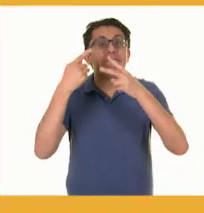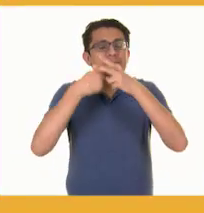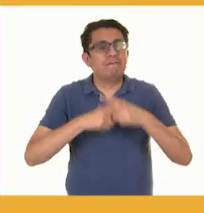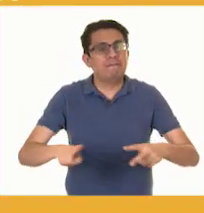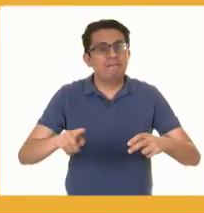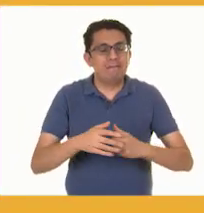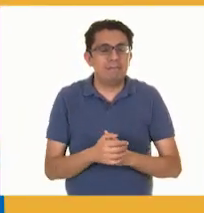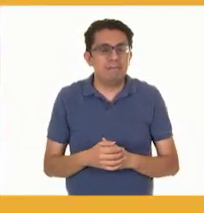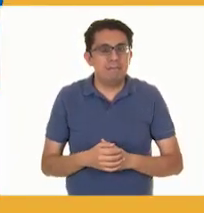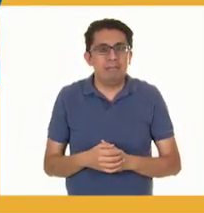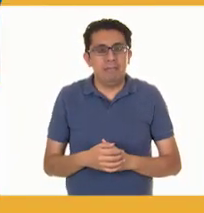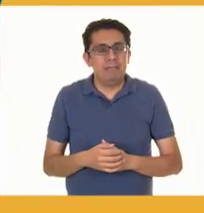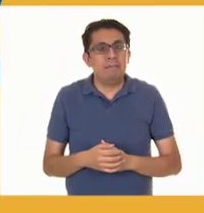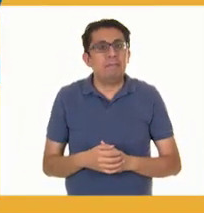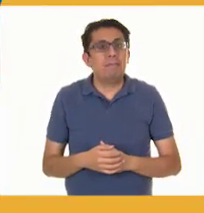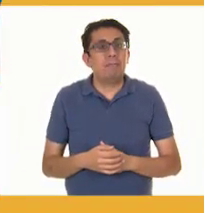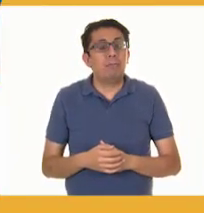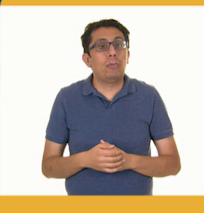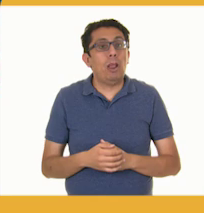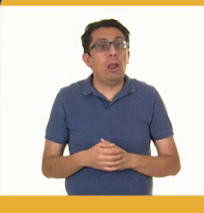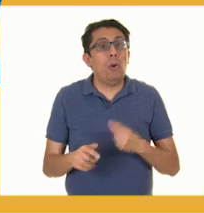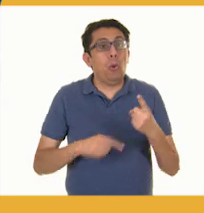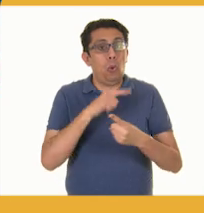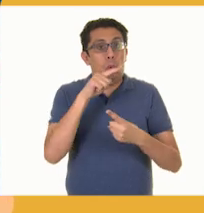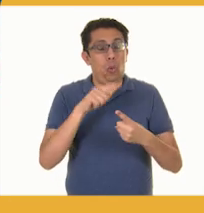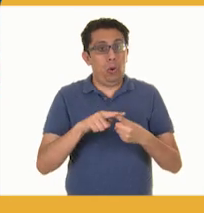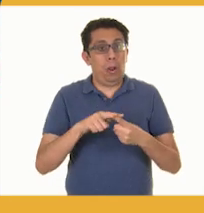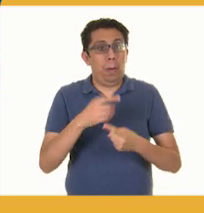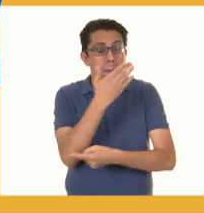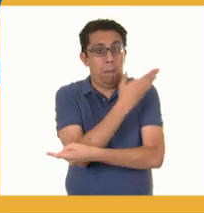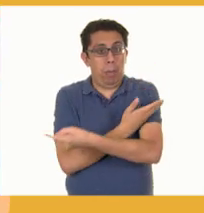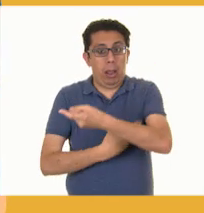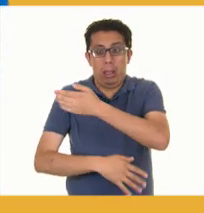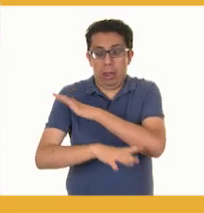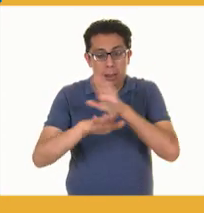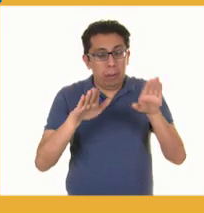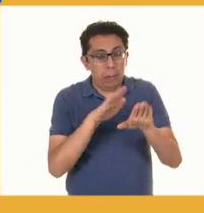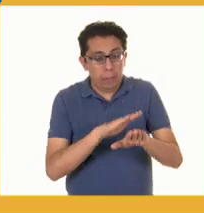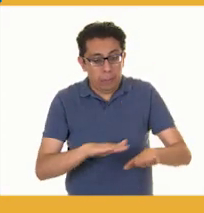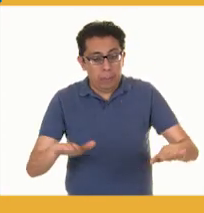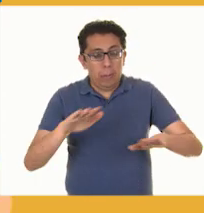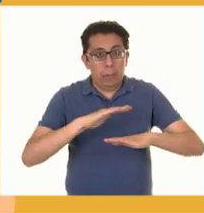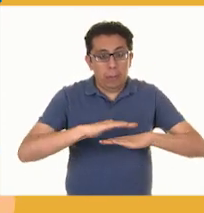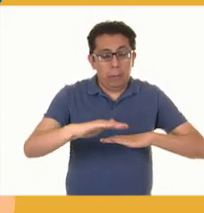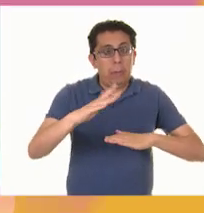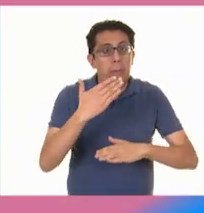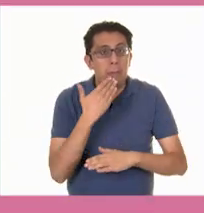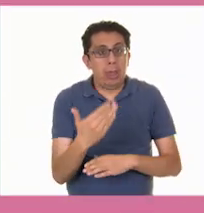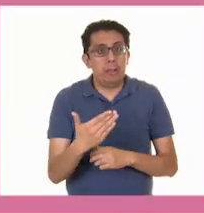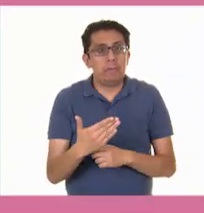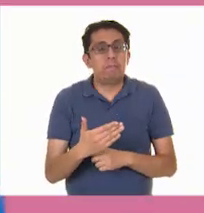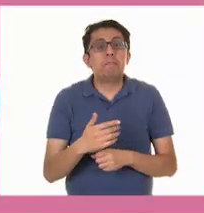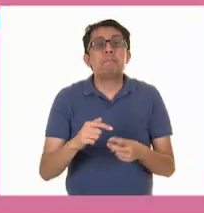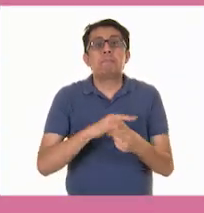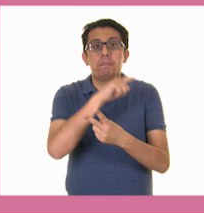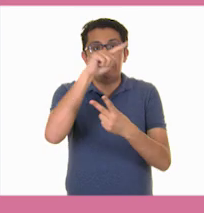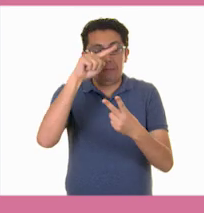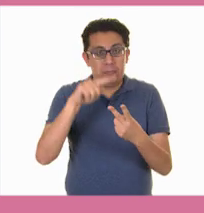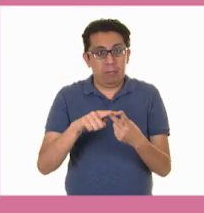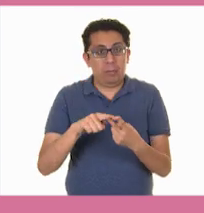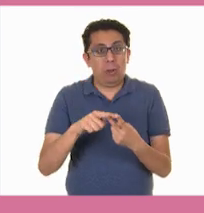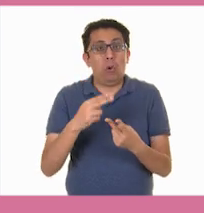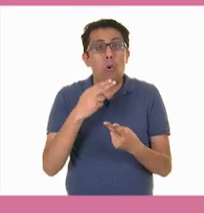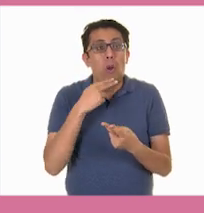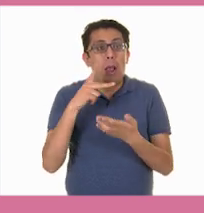¡Empecemos! 1. Estira la playera a lo largo y a lo ancho. 2. Marca con